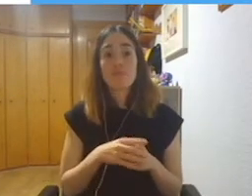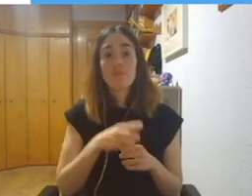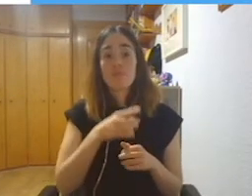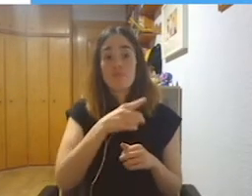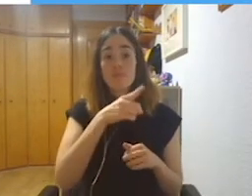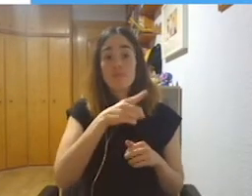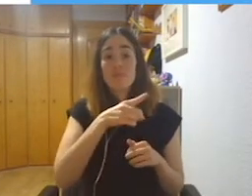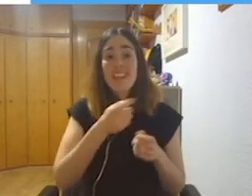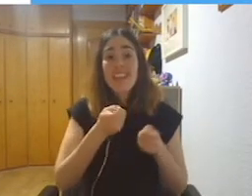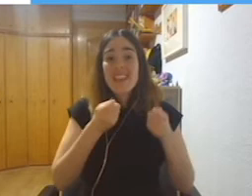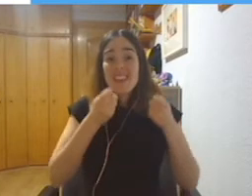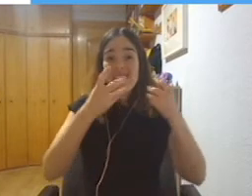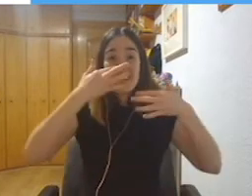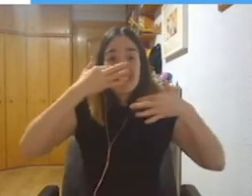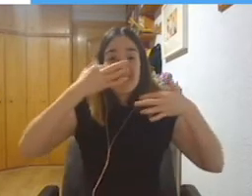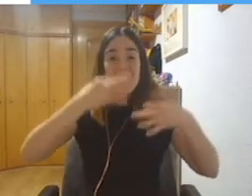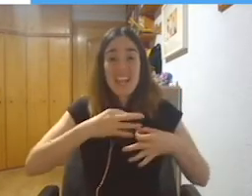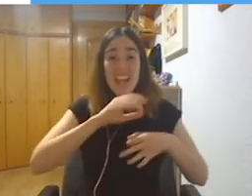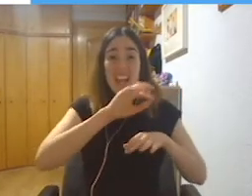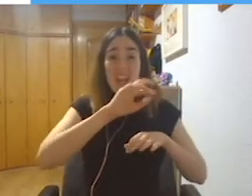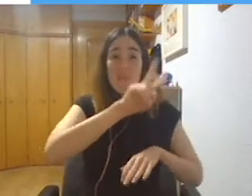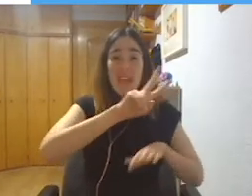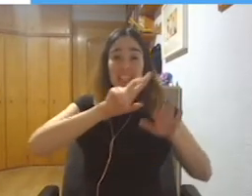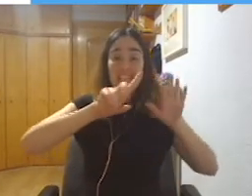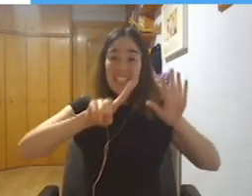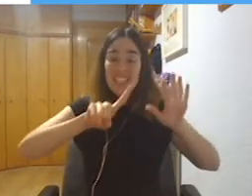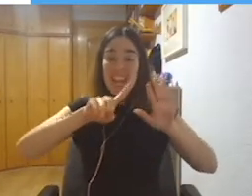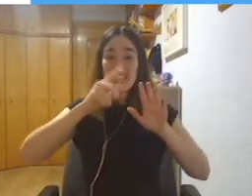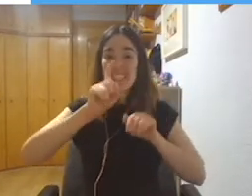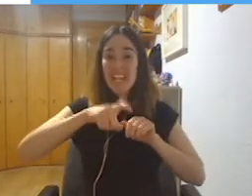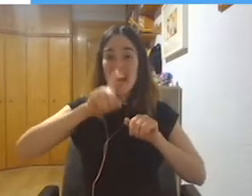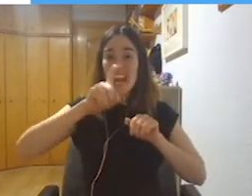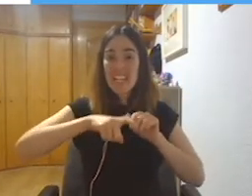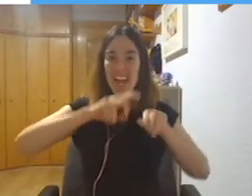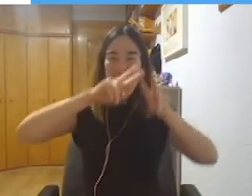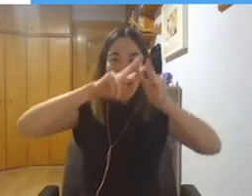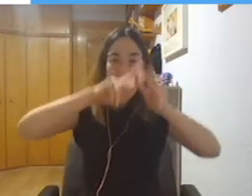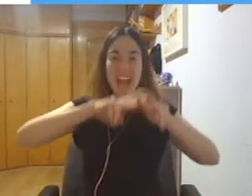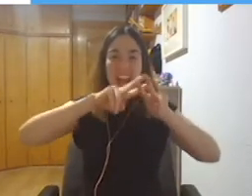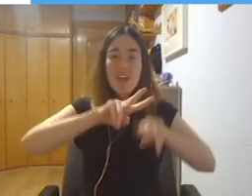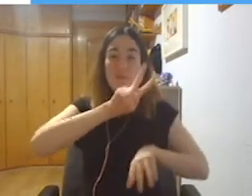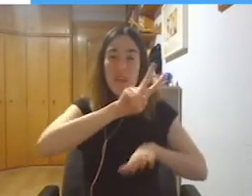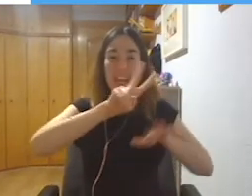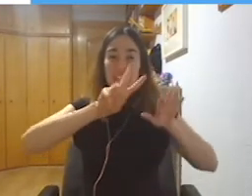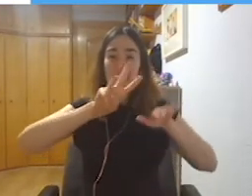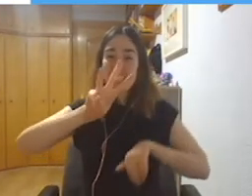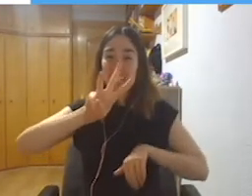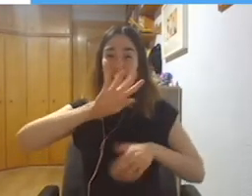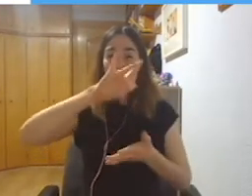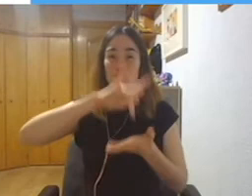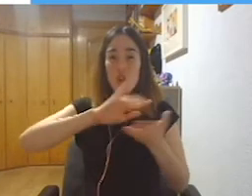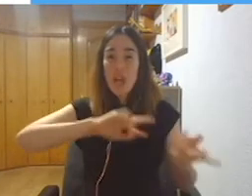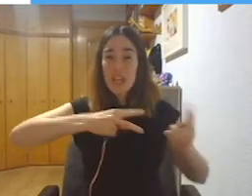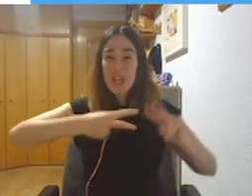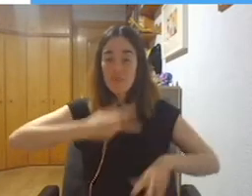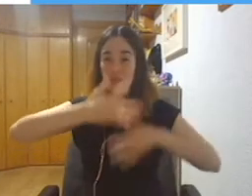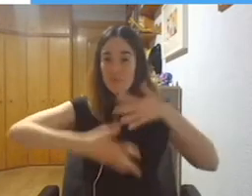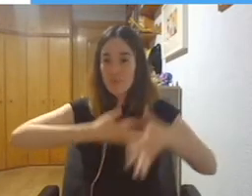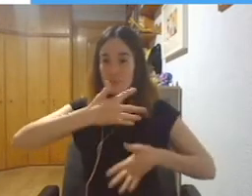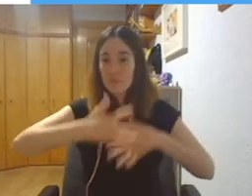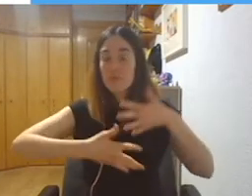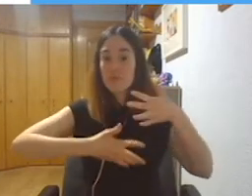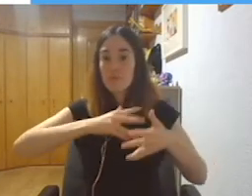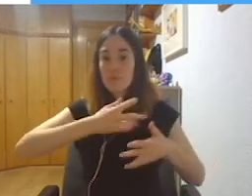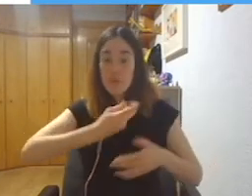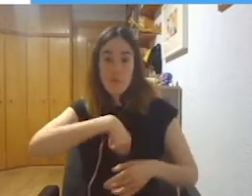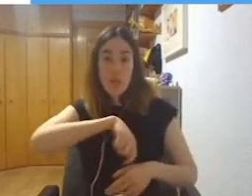Estas son las cifras concretas. De los 26 canales analizados, 23 contaban con interpretación a lengua